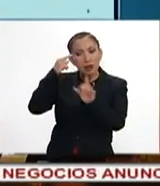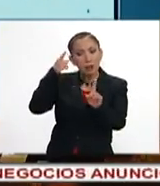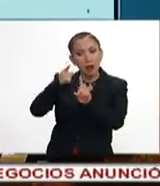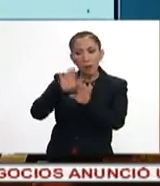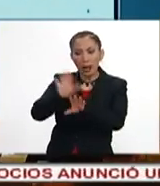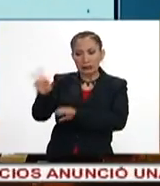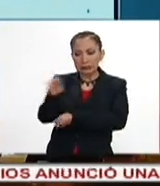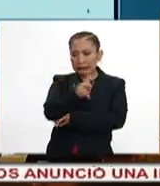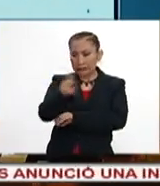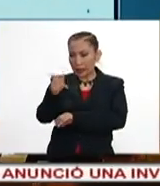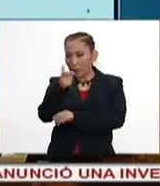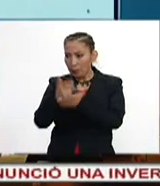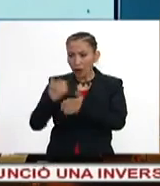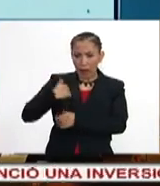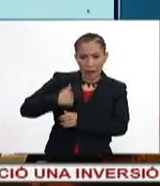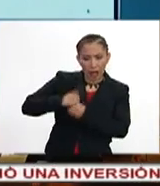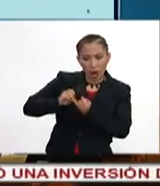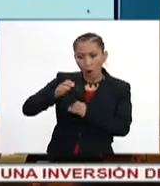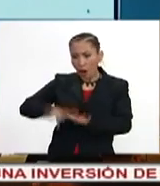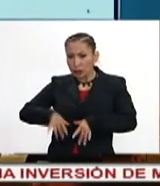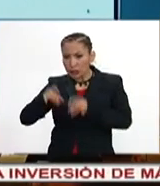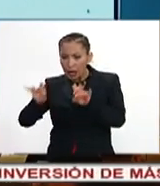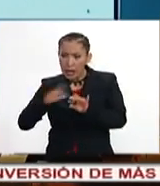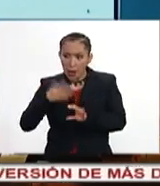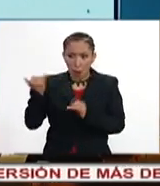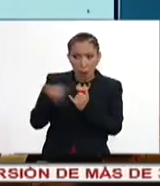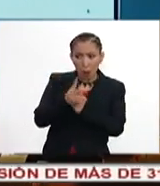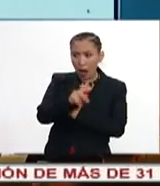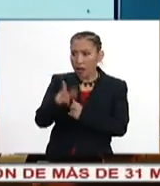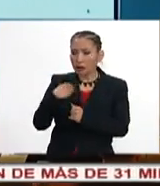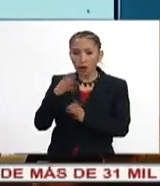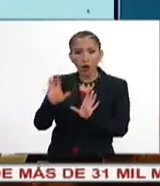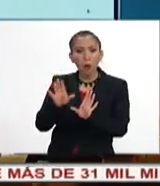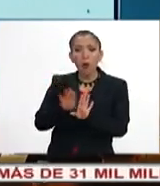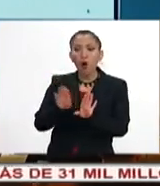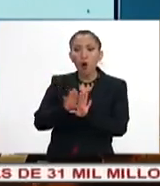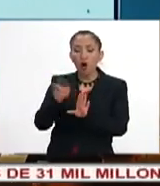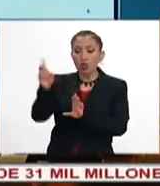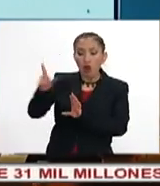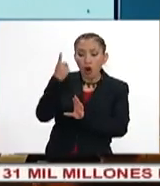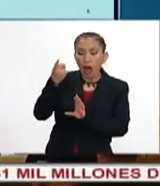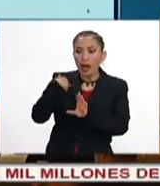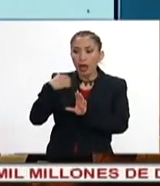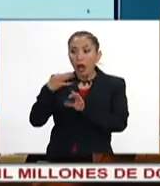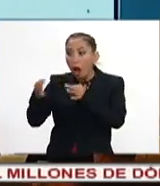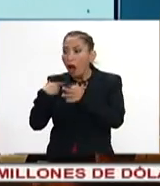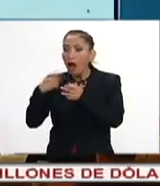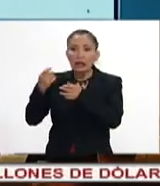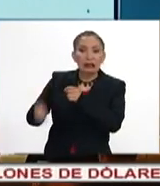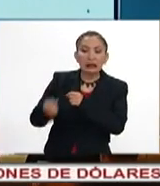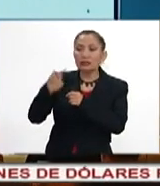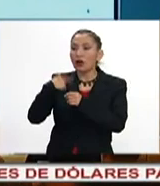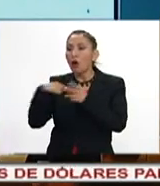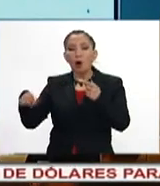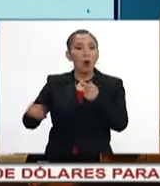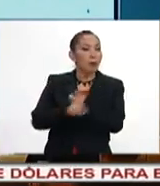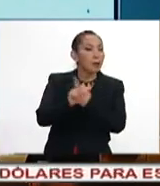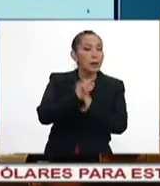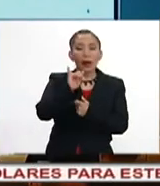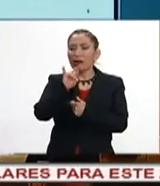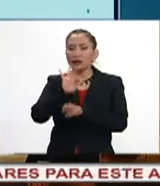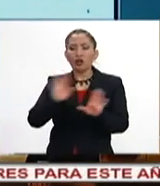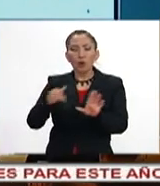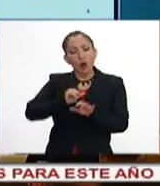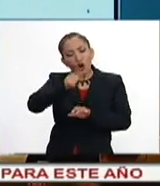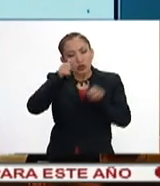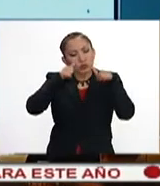más parecido a economías como Canadá o Australia, donde no se reacciona tanto al tipo de cambio, no se reacciona tanto a choques transitorios en la inflación,